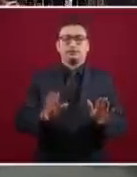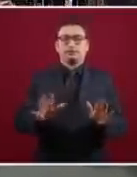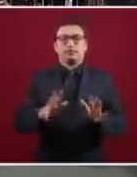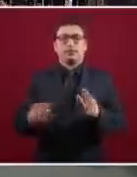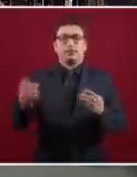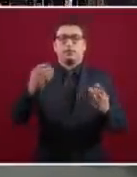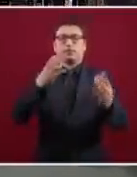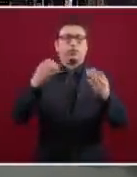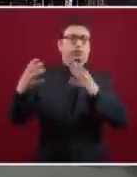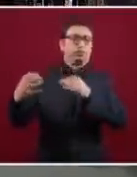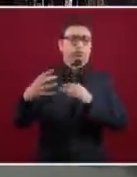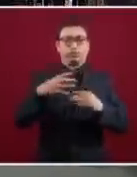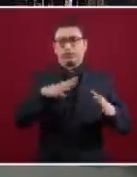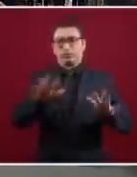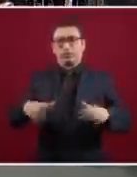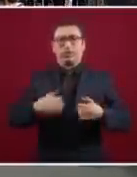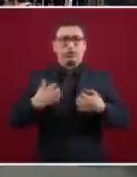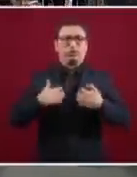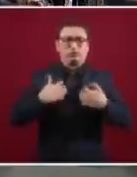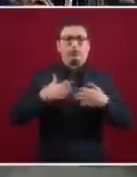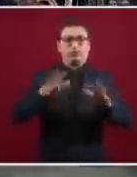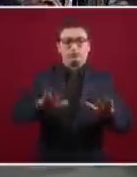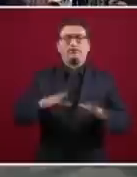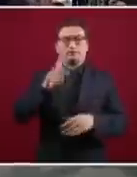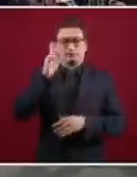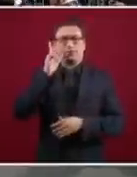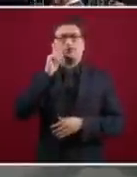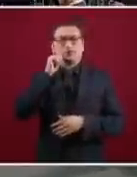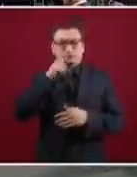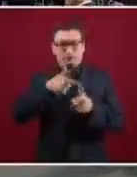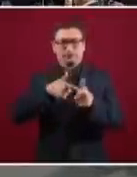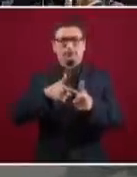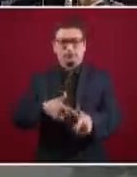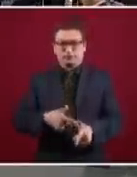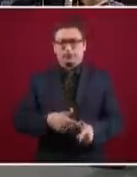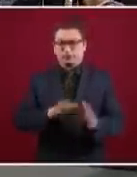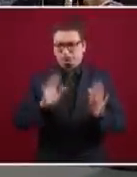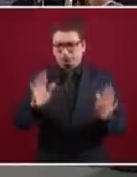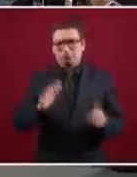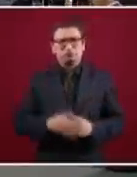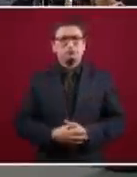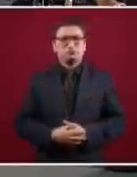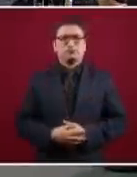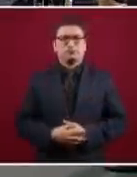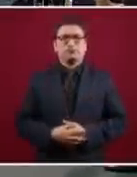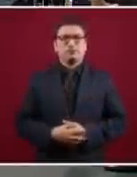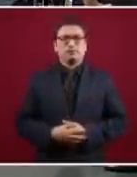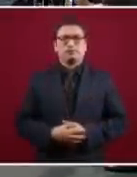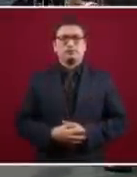muy excitados vamos mejor mañana a seguirle si les parece